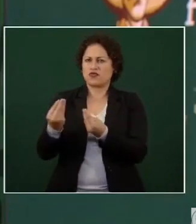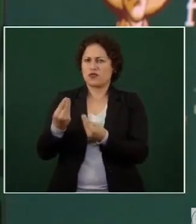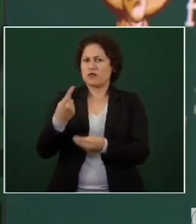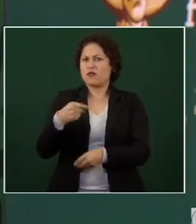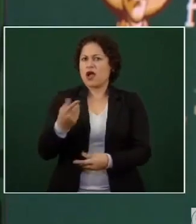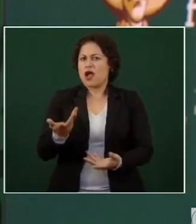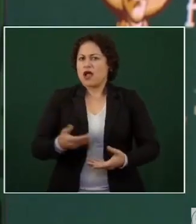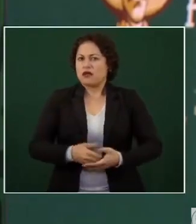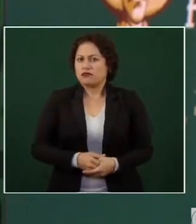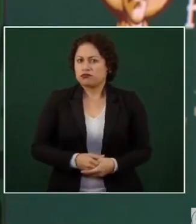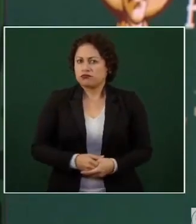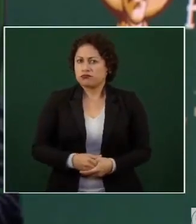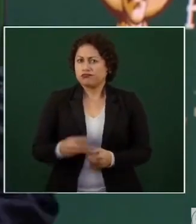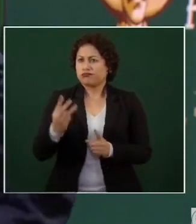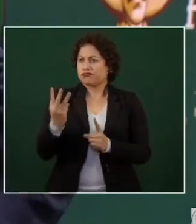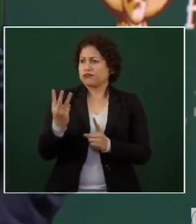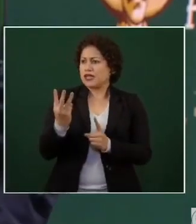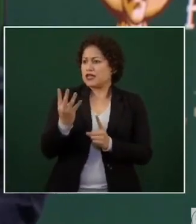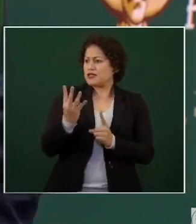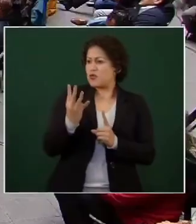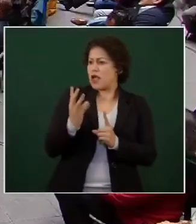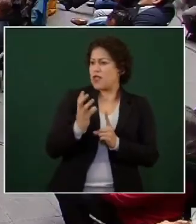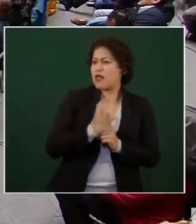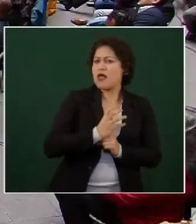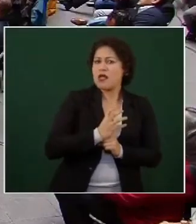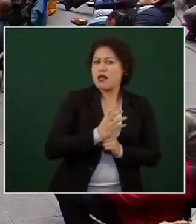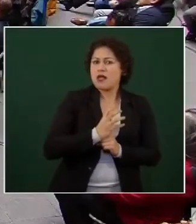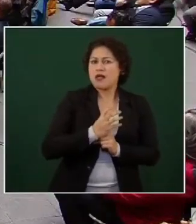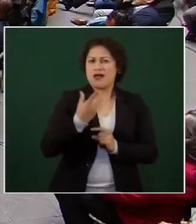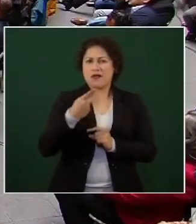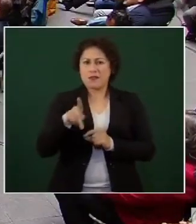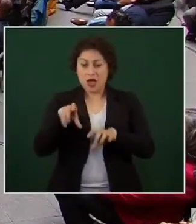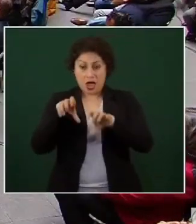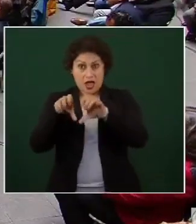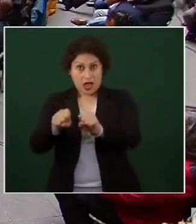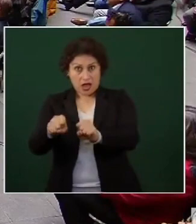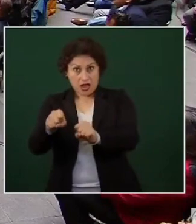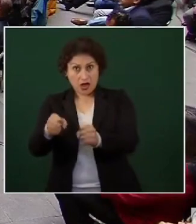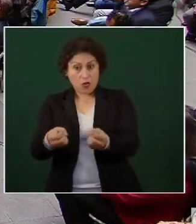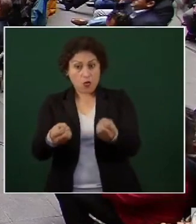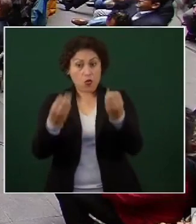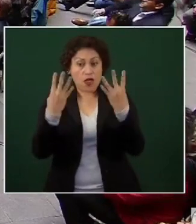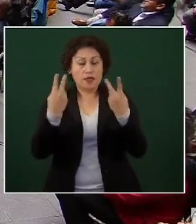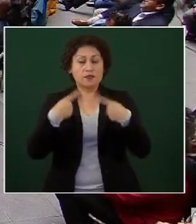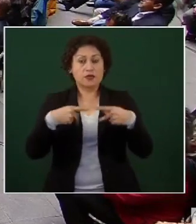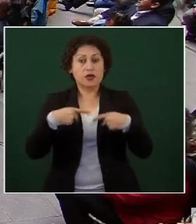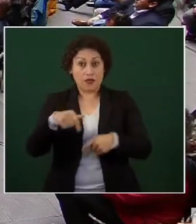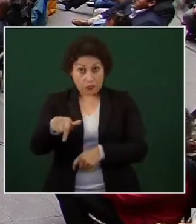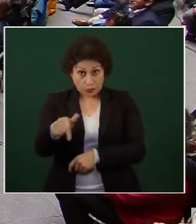son 3, 4, pero acá son ¿cuántos detuvieron? 12. ¿12?